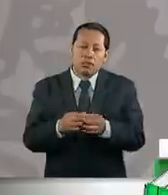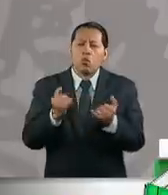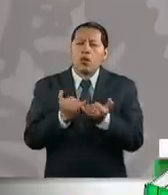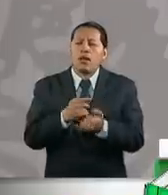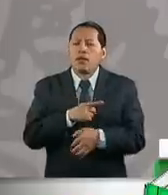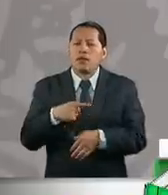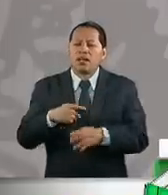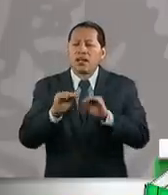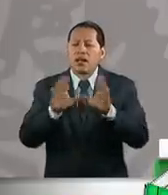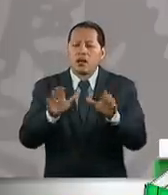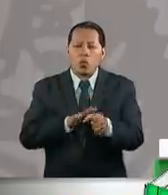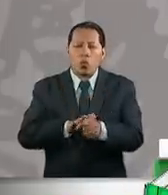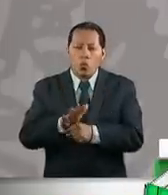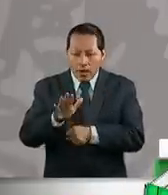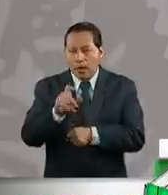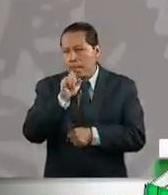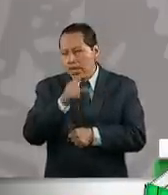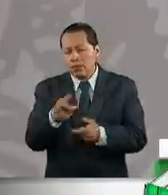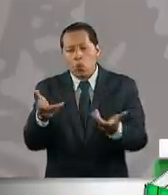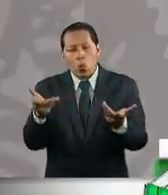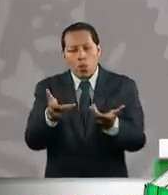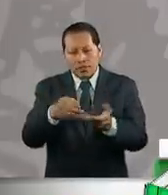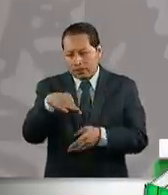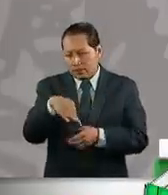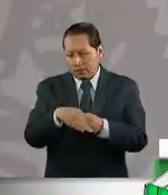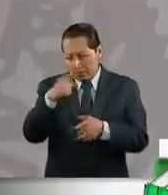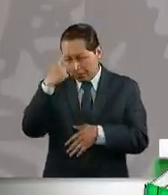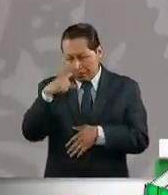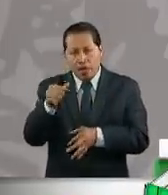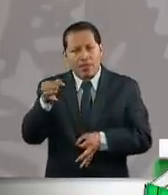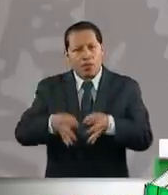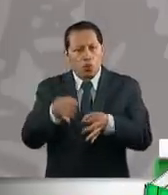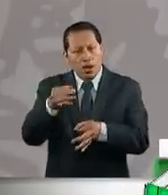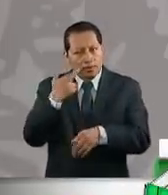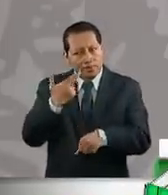precisión las funciones electorales que le corresponden al tribunal.